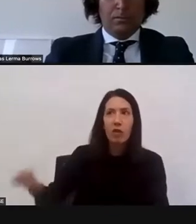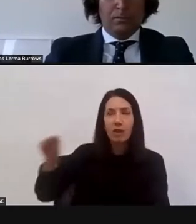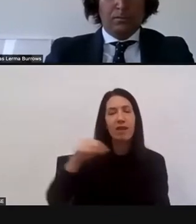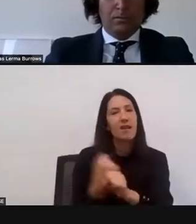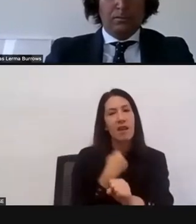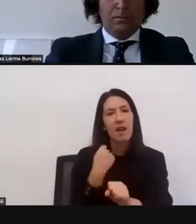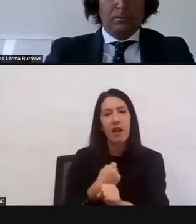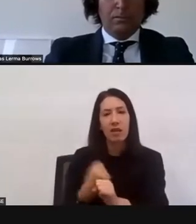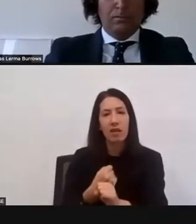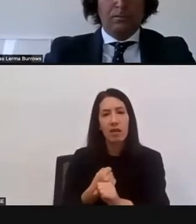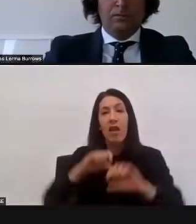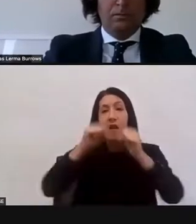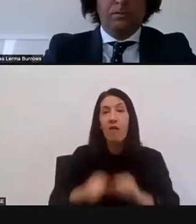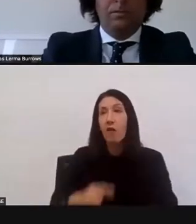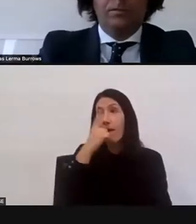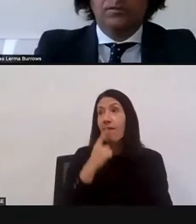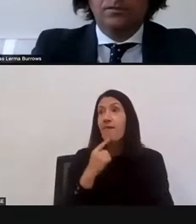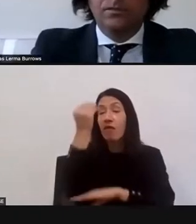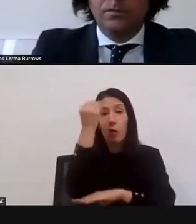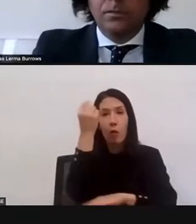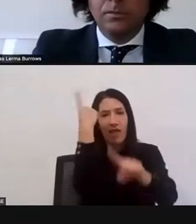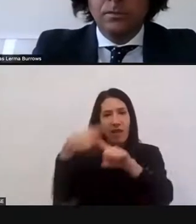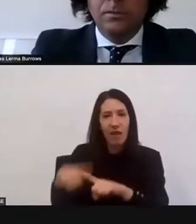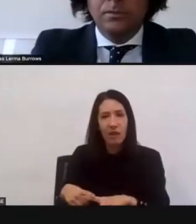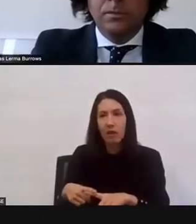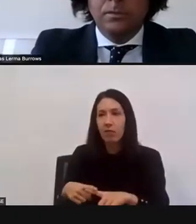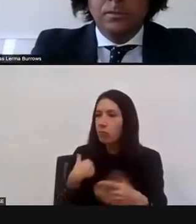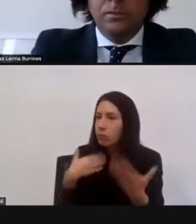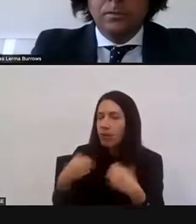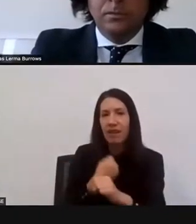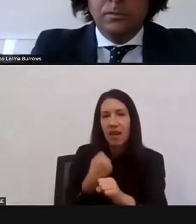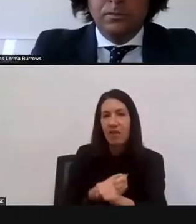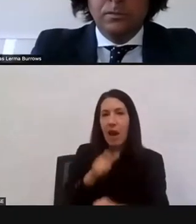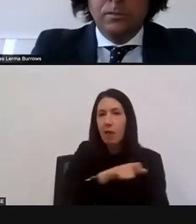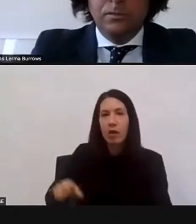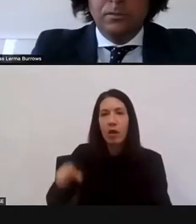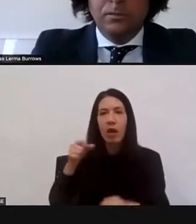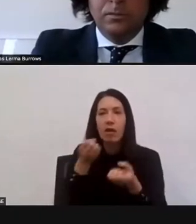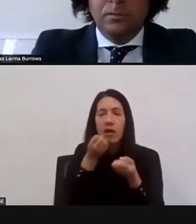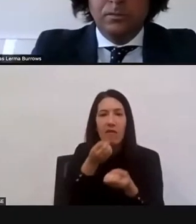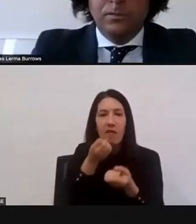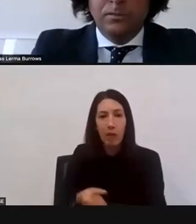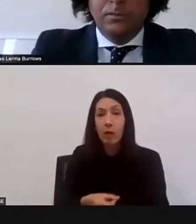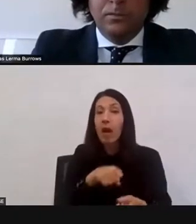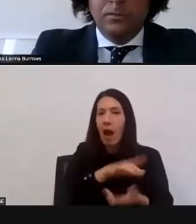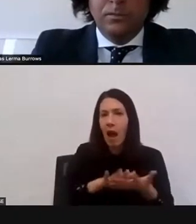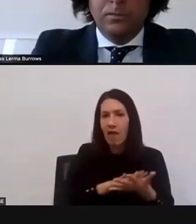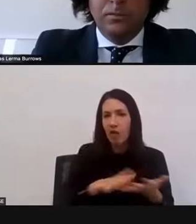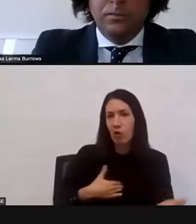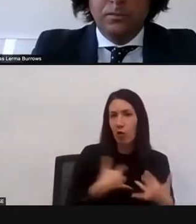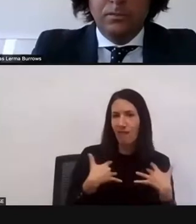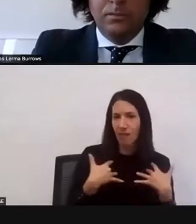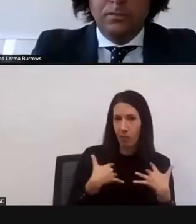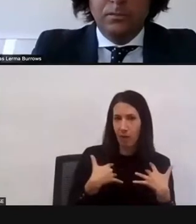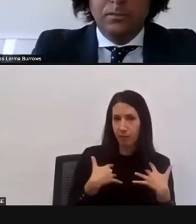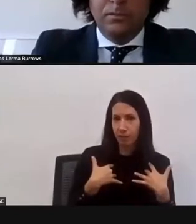mediante diferentes figuras con la población, informando a estas personas. Eso en el plano de la víctima, pero luego también hay